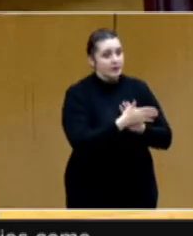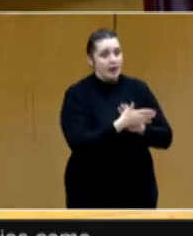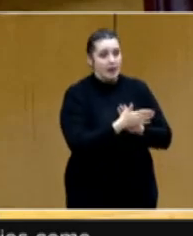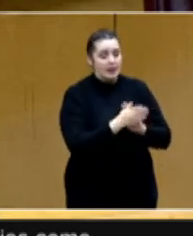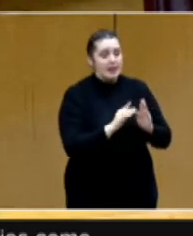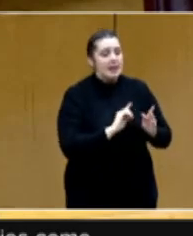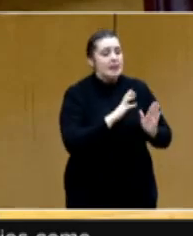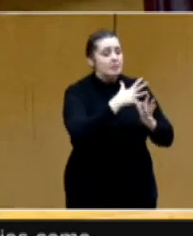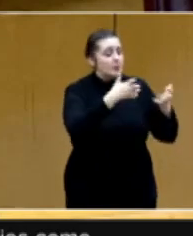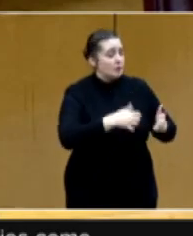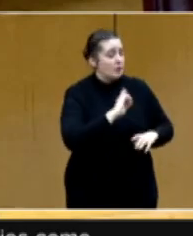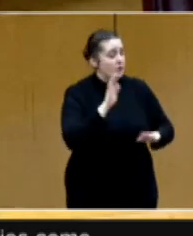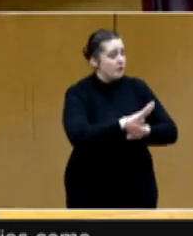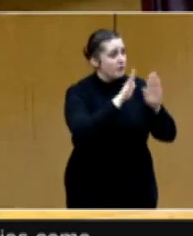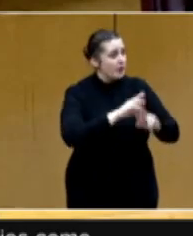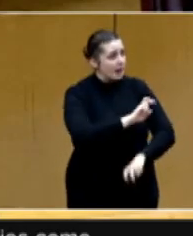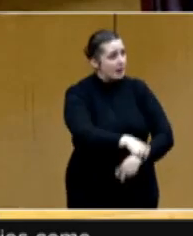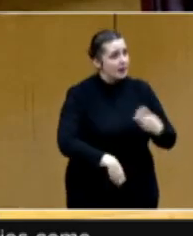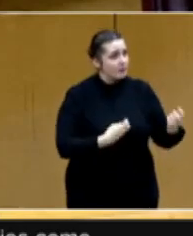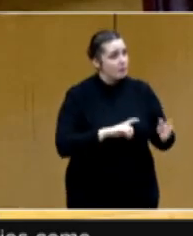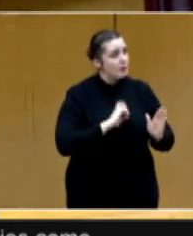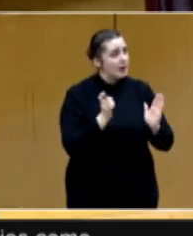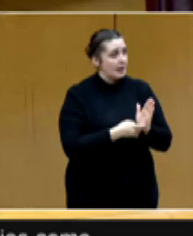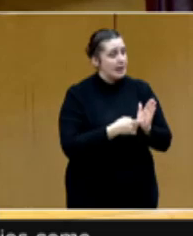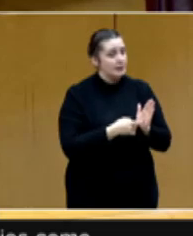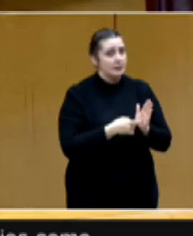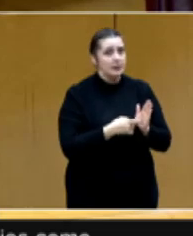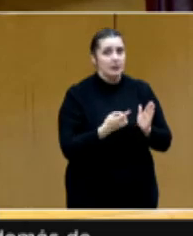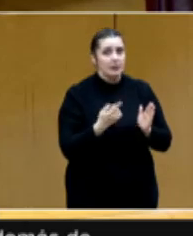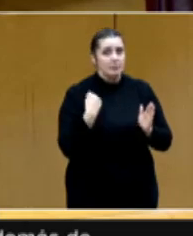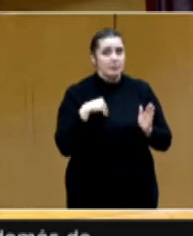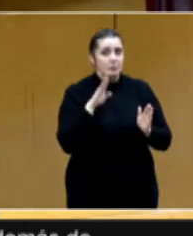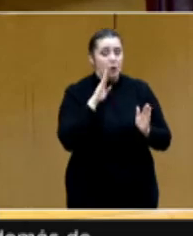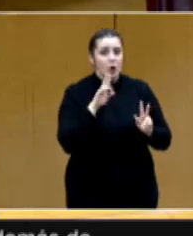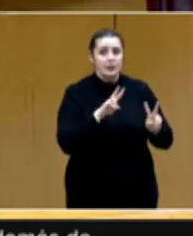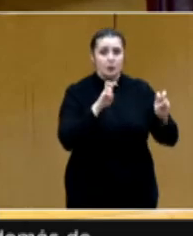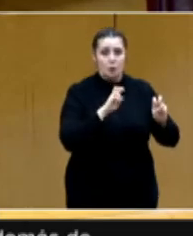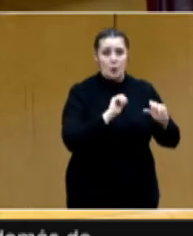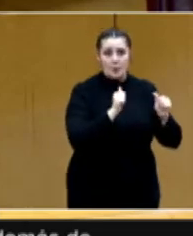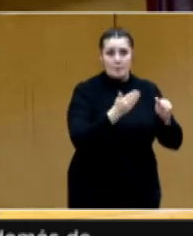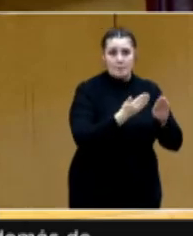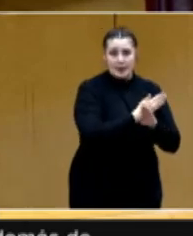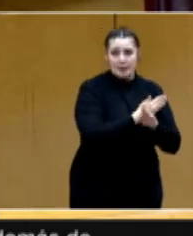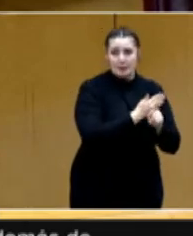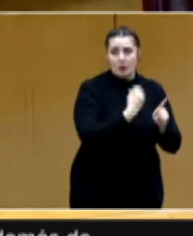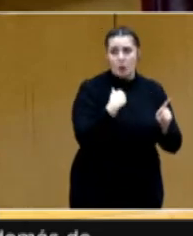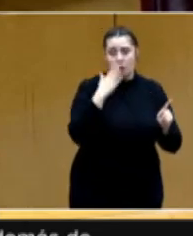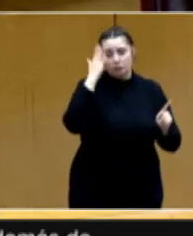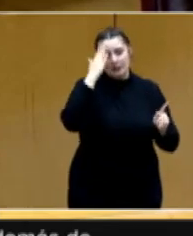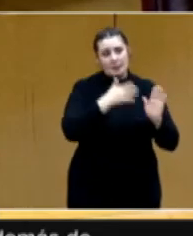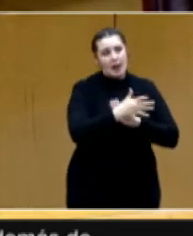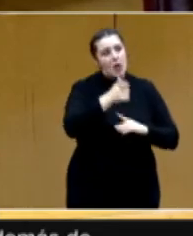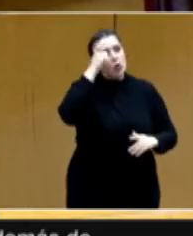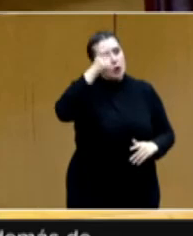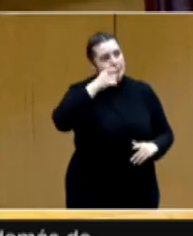reforma las leyes del foro nuevo tanto en el título preliminar con aspectos como la anulabilidad que tendrían